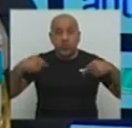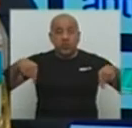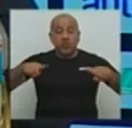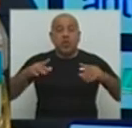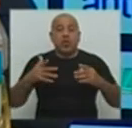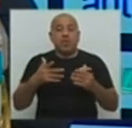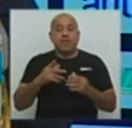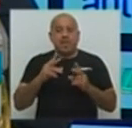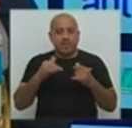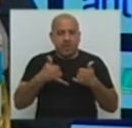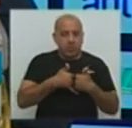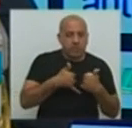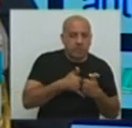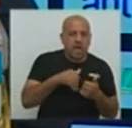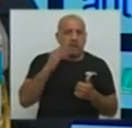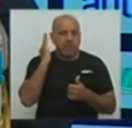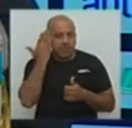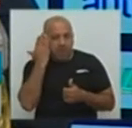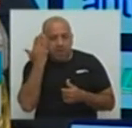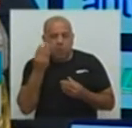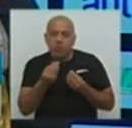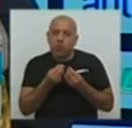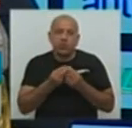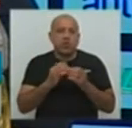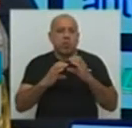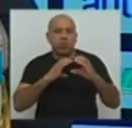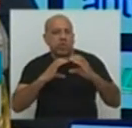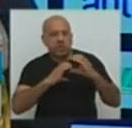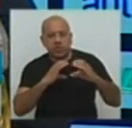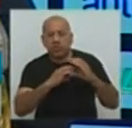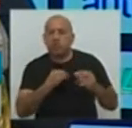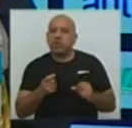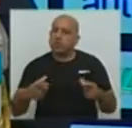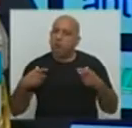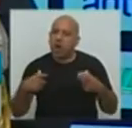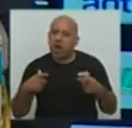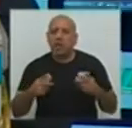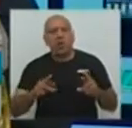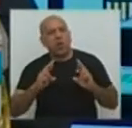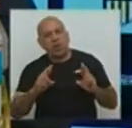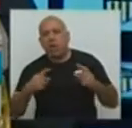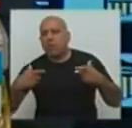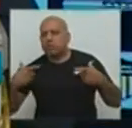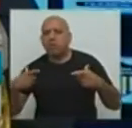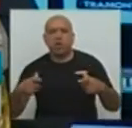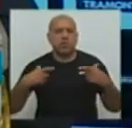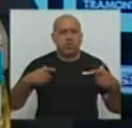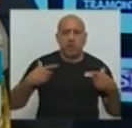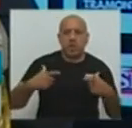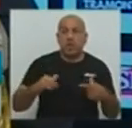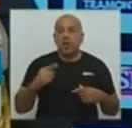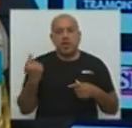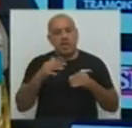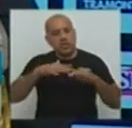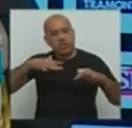nos demostraron un enorme cariño durante toda la semana y bueno creo que el equipo llegó bien la hinchada colaboró muchísimo en nuestra